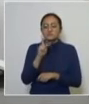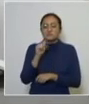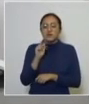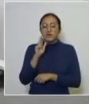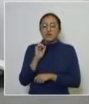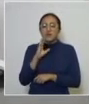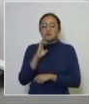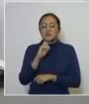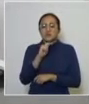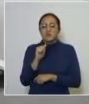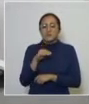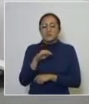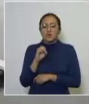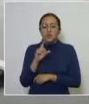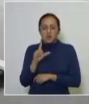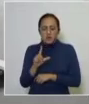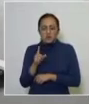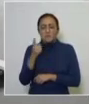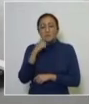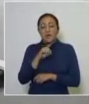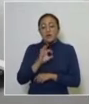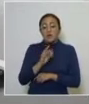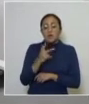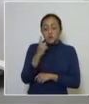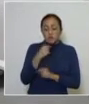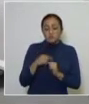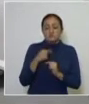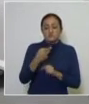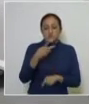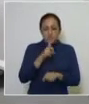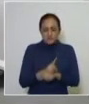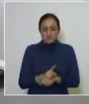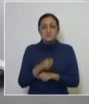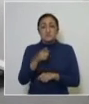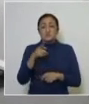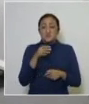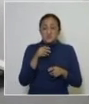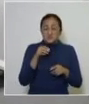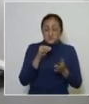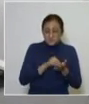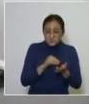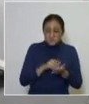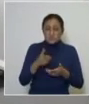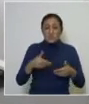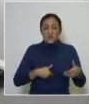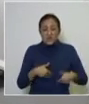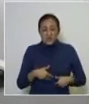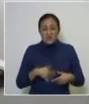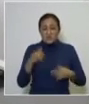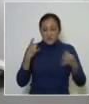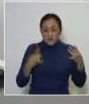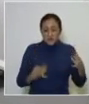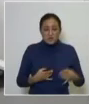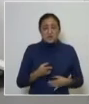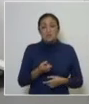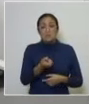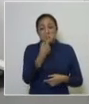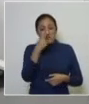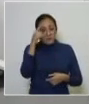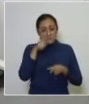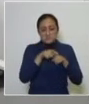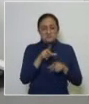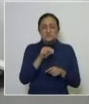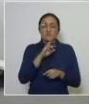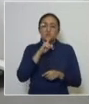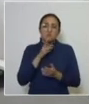paracetamol en las primeras 48 horas. En caso de que persistan las molestias, por favor no se automediquen y consulten a un